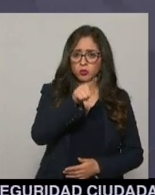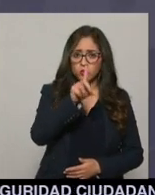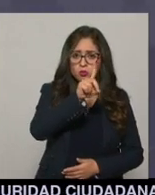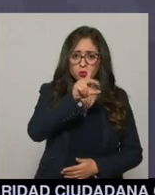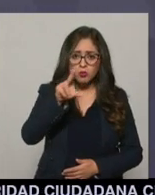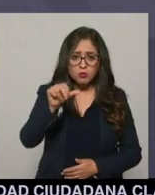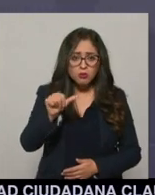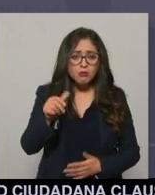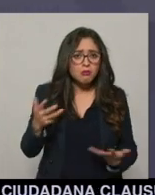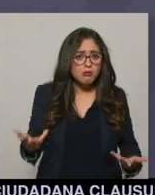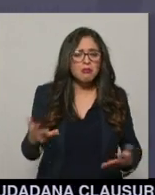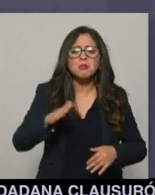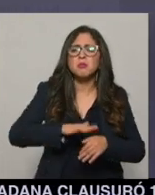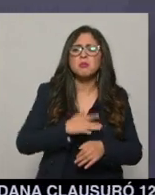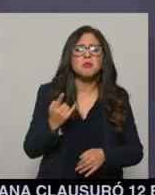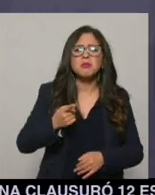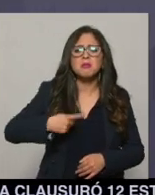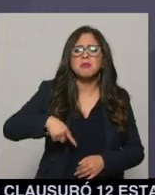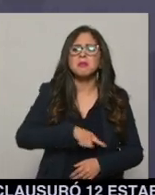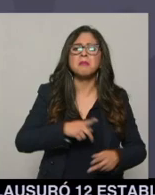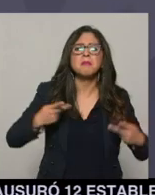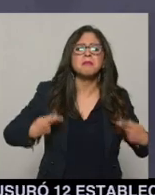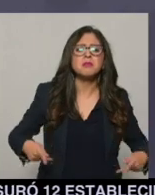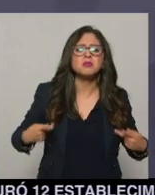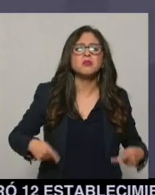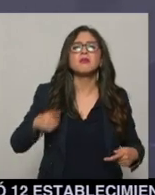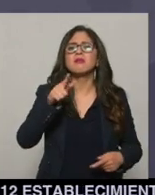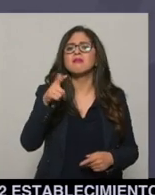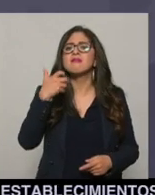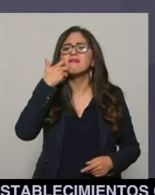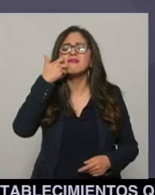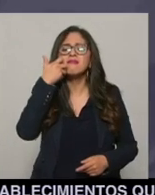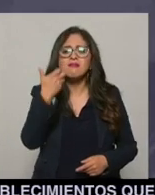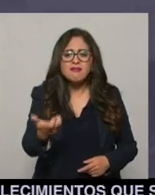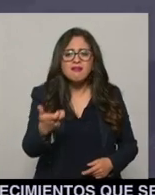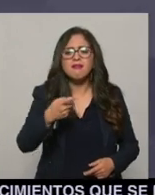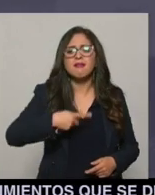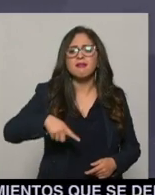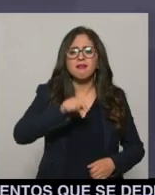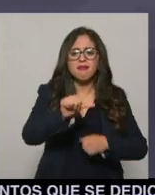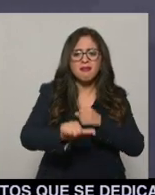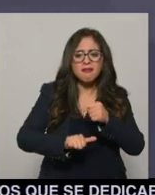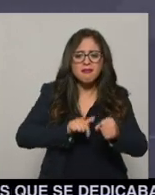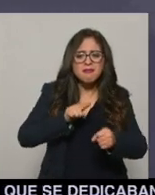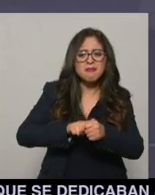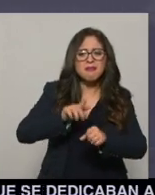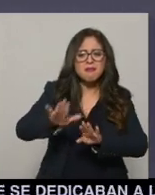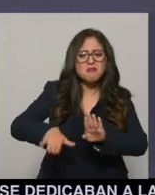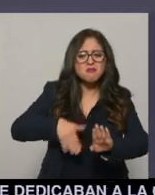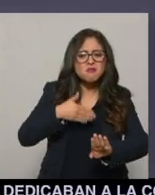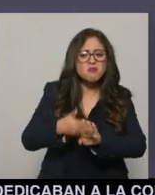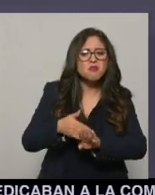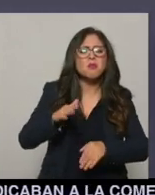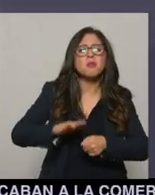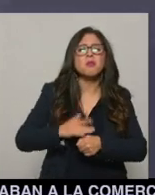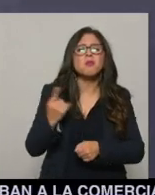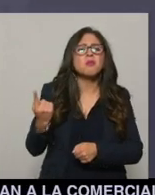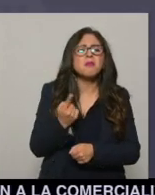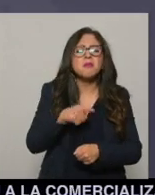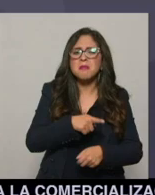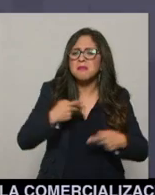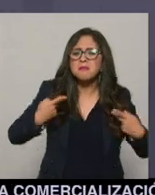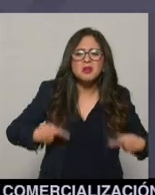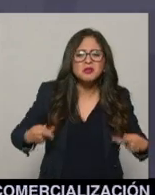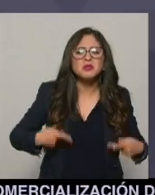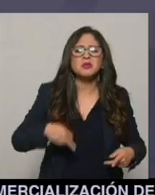qué la gente insiste en vivir a costillas de los animales? ¿Por qué hay personas que no se atreven